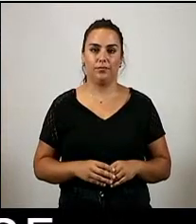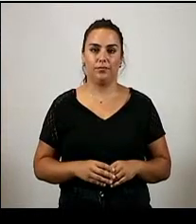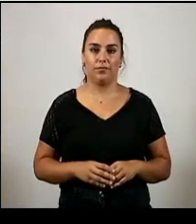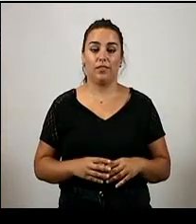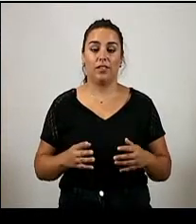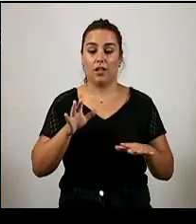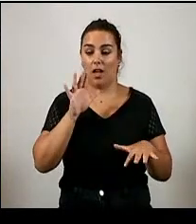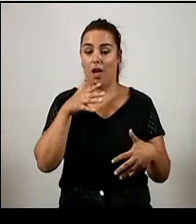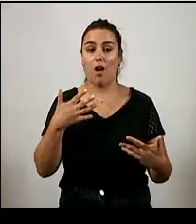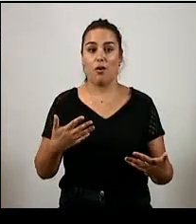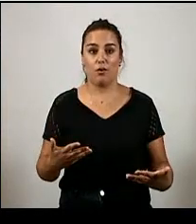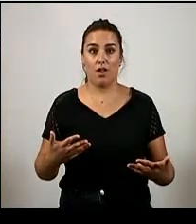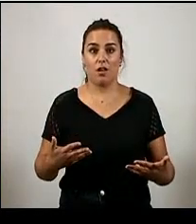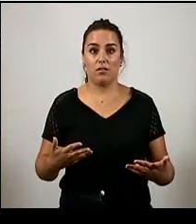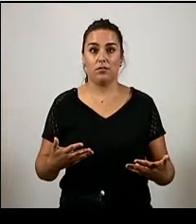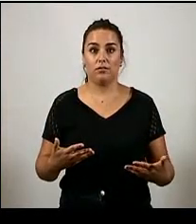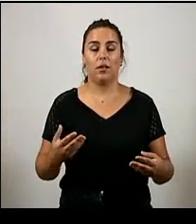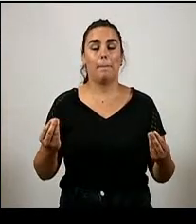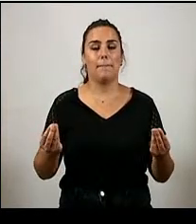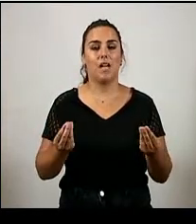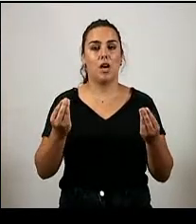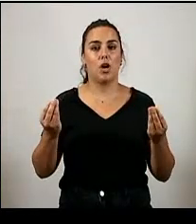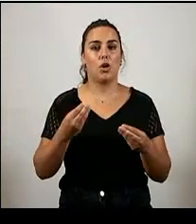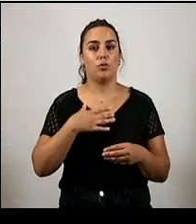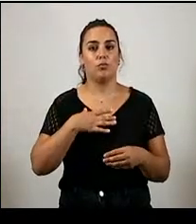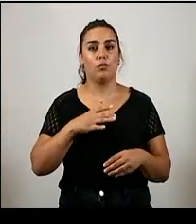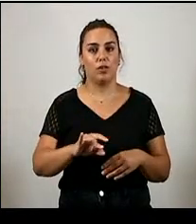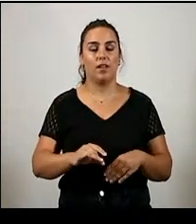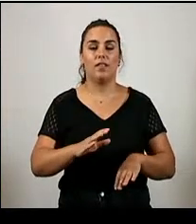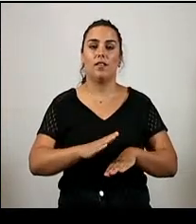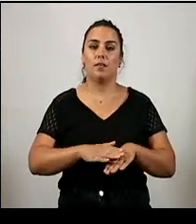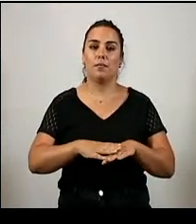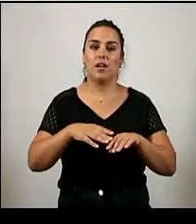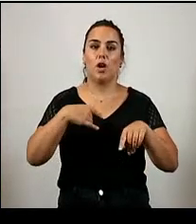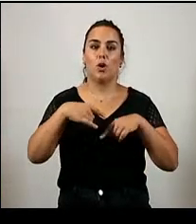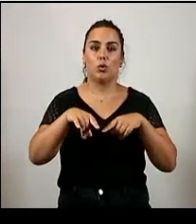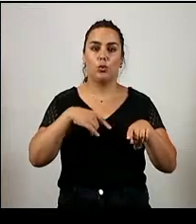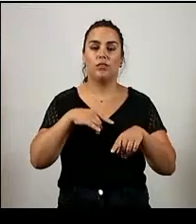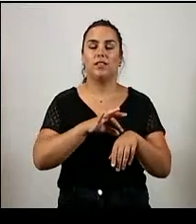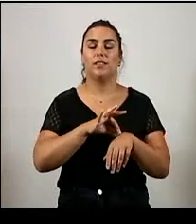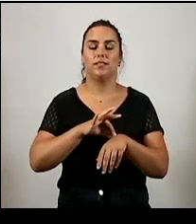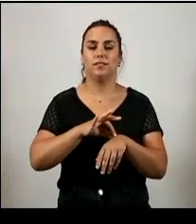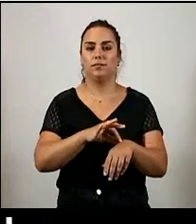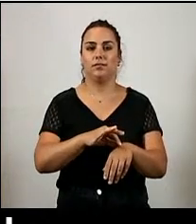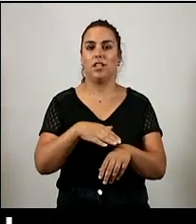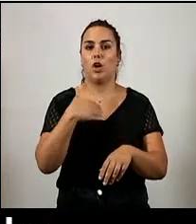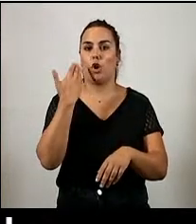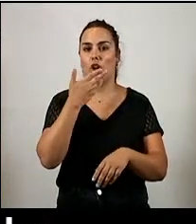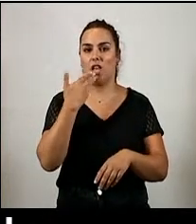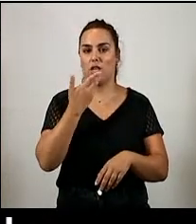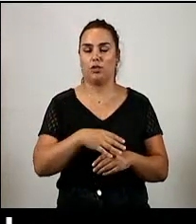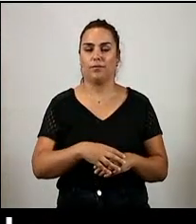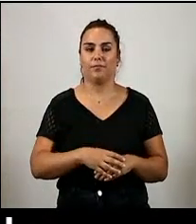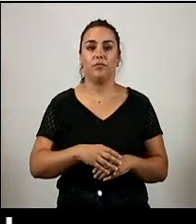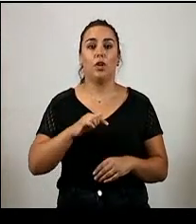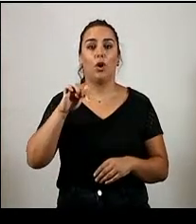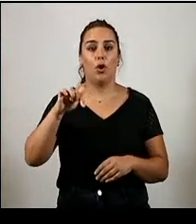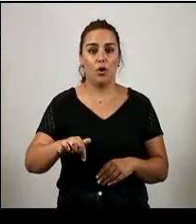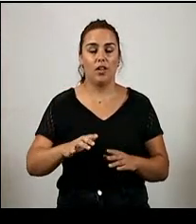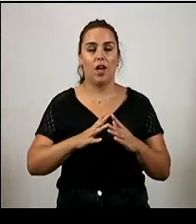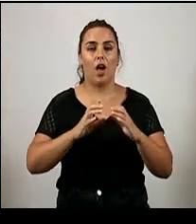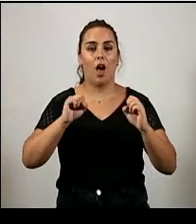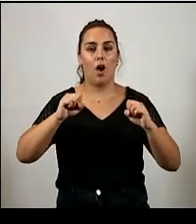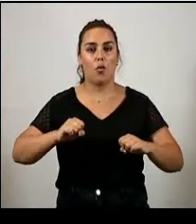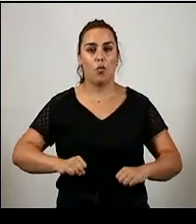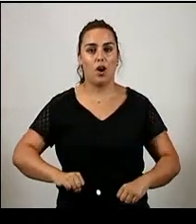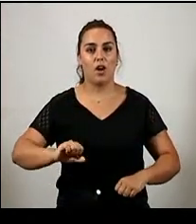vamos a introducir importantes mejoras en las rutas de transporte escolar extremeñas. Hoy hemos aprobado un nuevo acuerdo